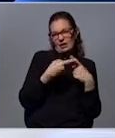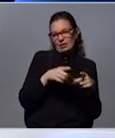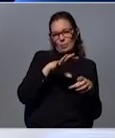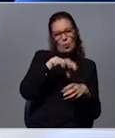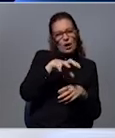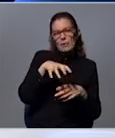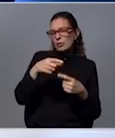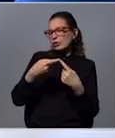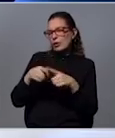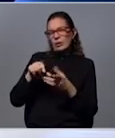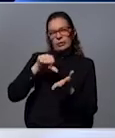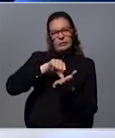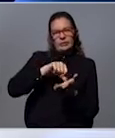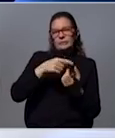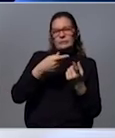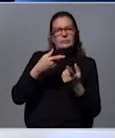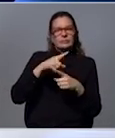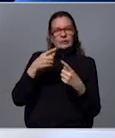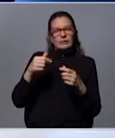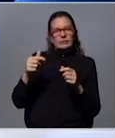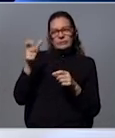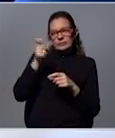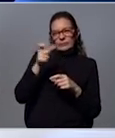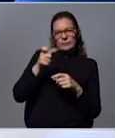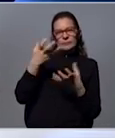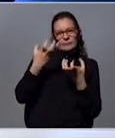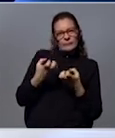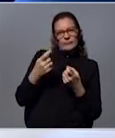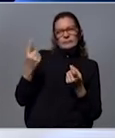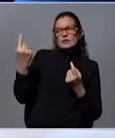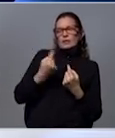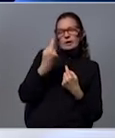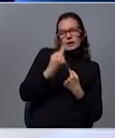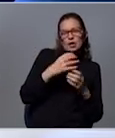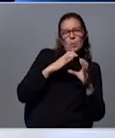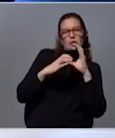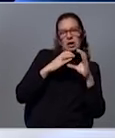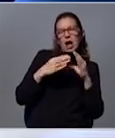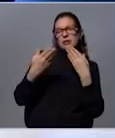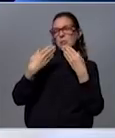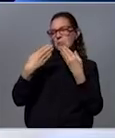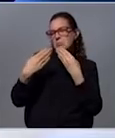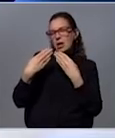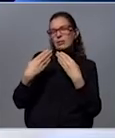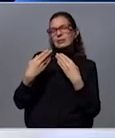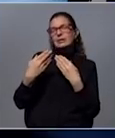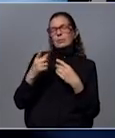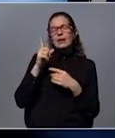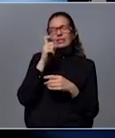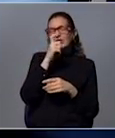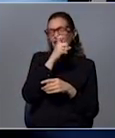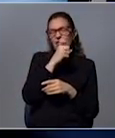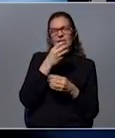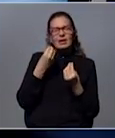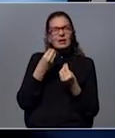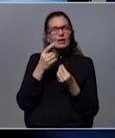pueblos en todos lados la gente que trata de acceder a los dirigentes se comunica conversa y que no es más difícil que